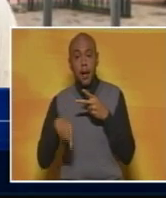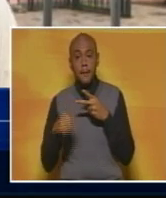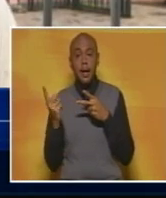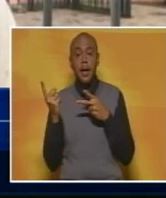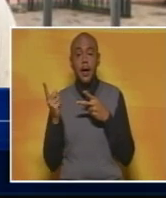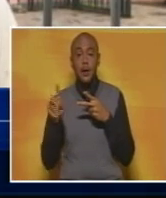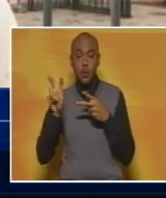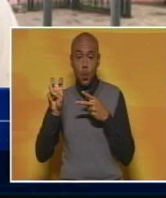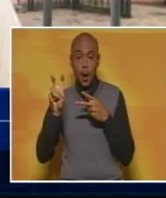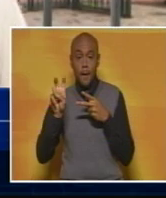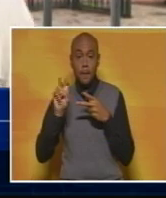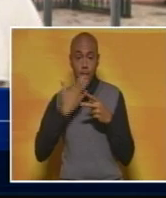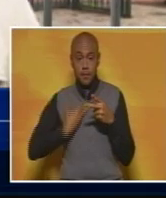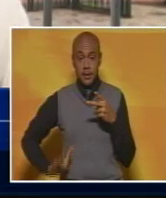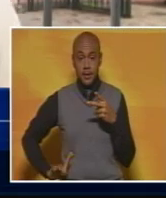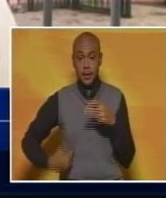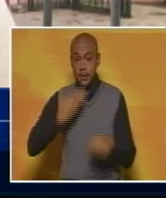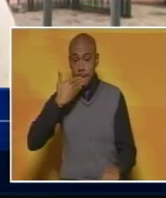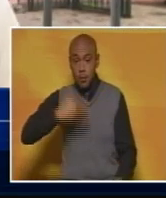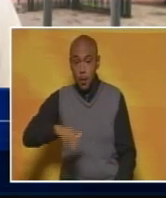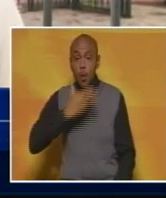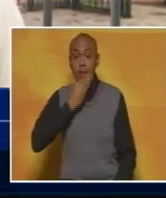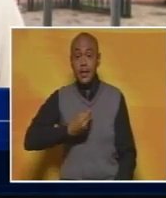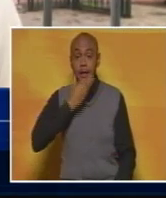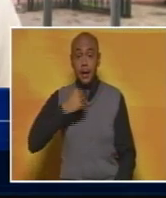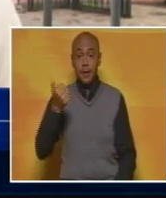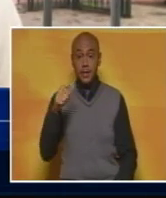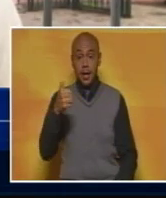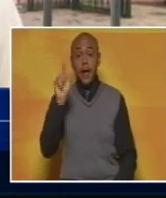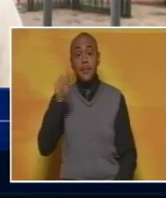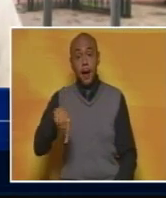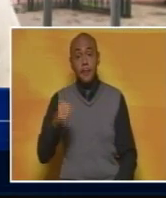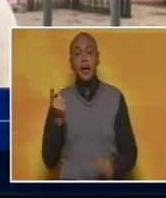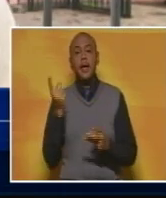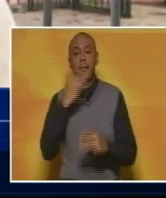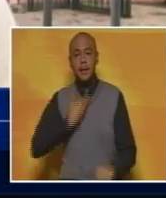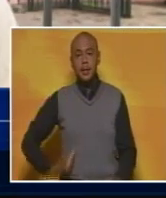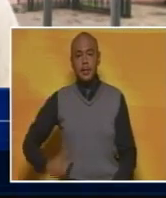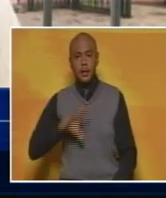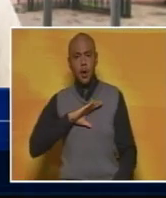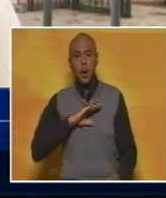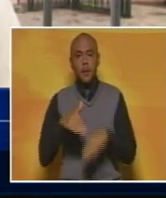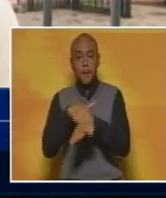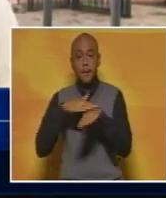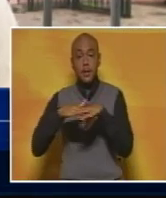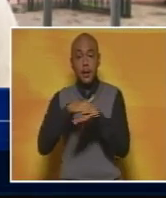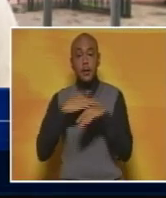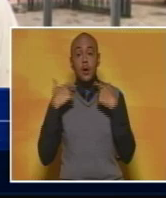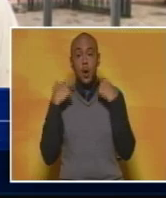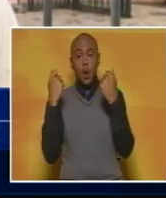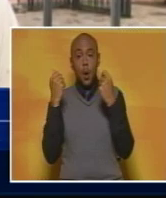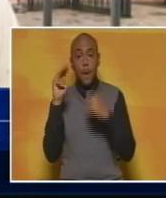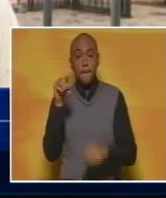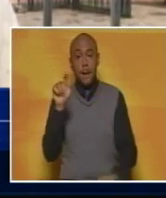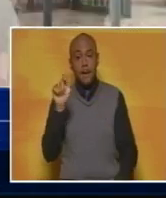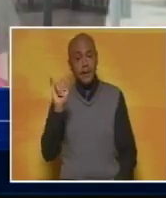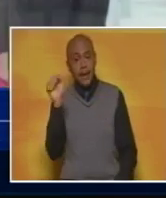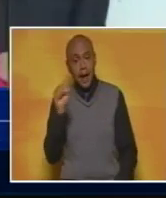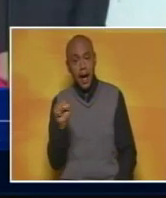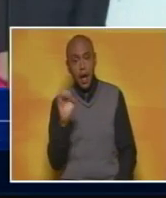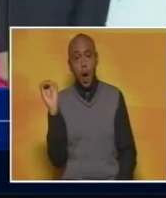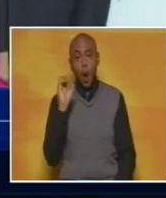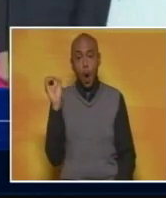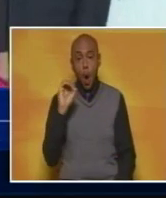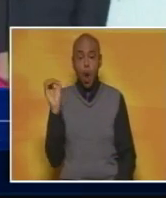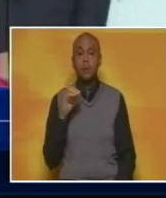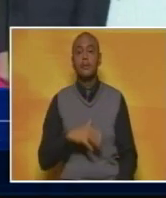entrantes a partir del próximo 10 de diciembre, entre otros quien suena como posible ministro de Economía, Matías Culfas o Guillermo Nielsen.